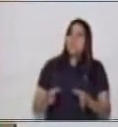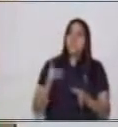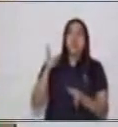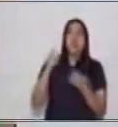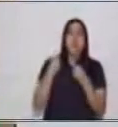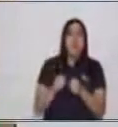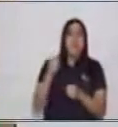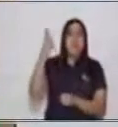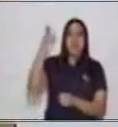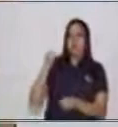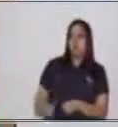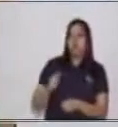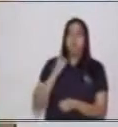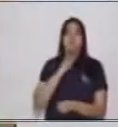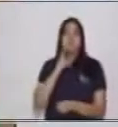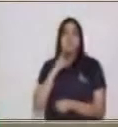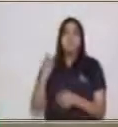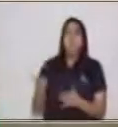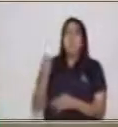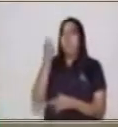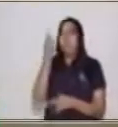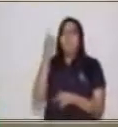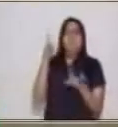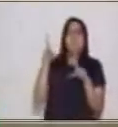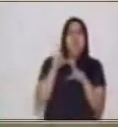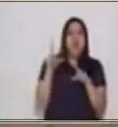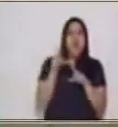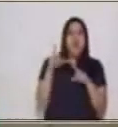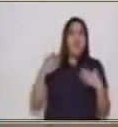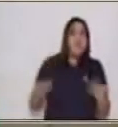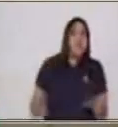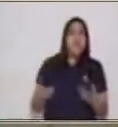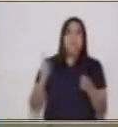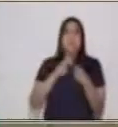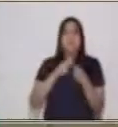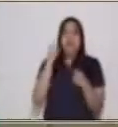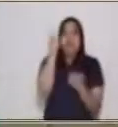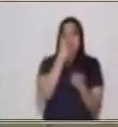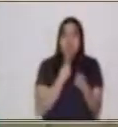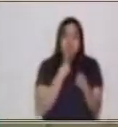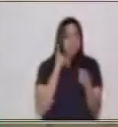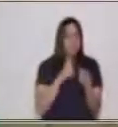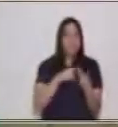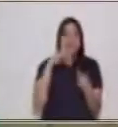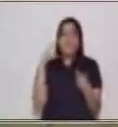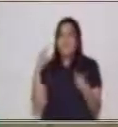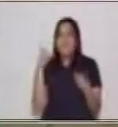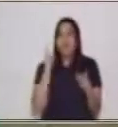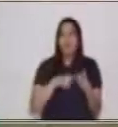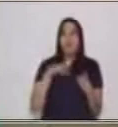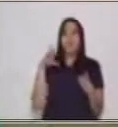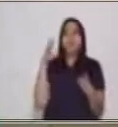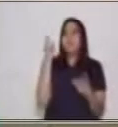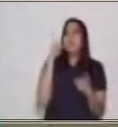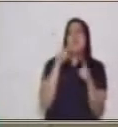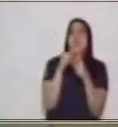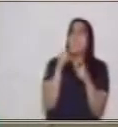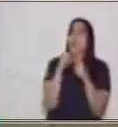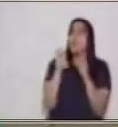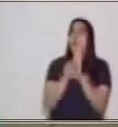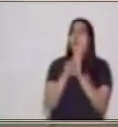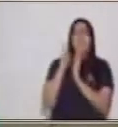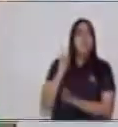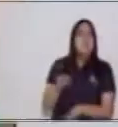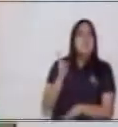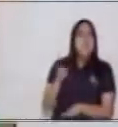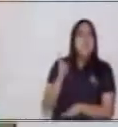capataz. ¿Qué letras crees que van dentro de esta oración? En la primera palabra, por ejemplo, en la palabra